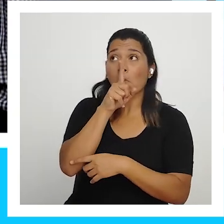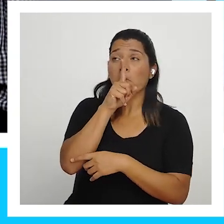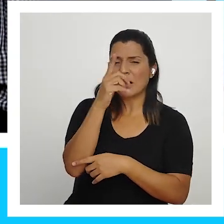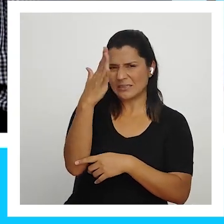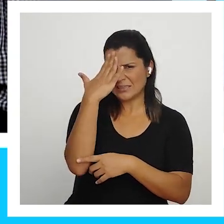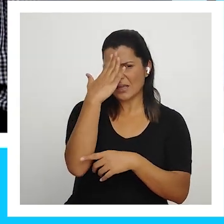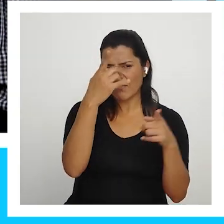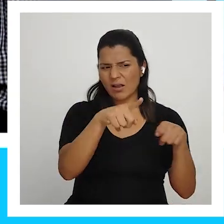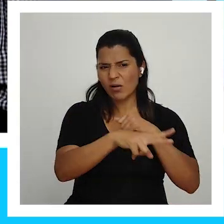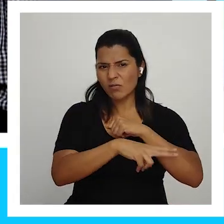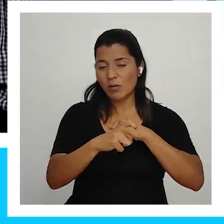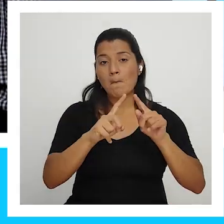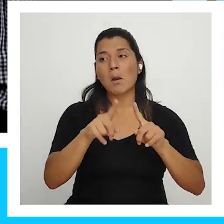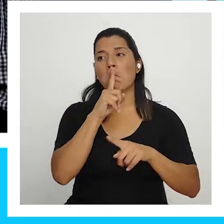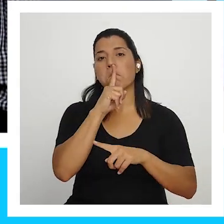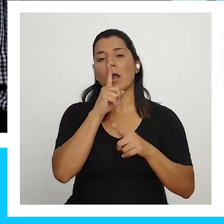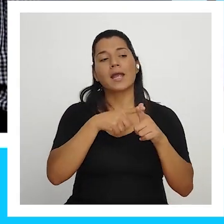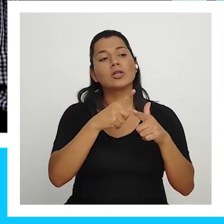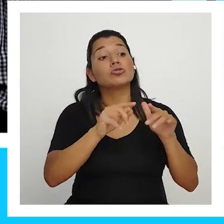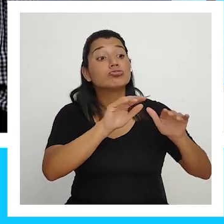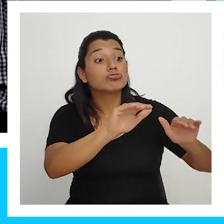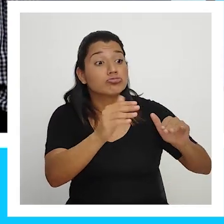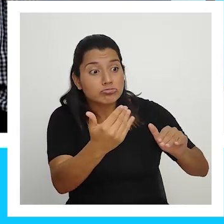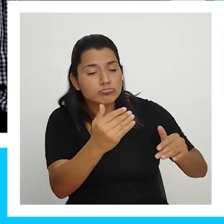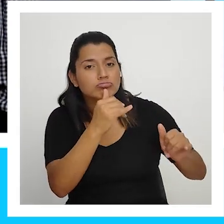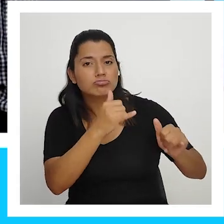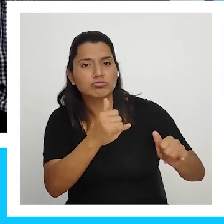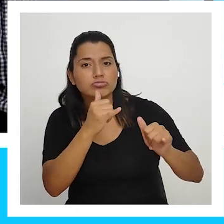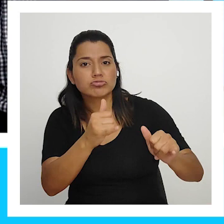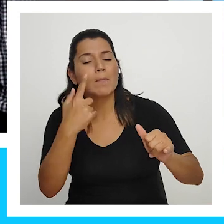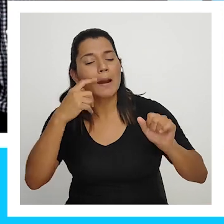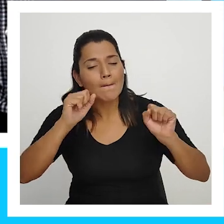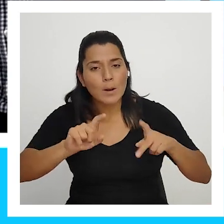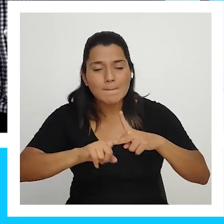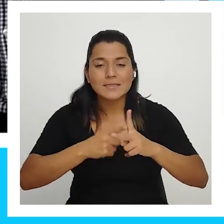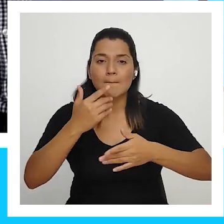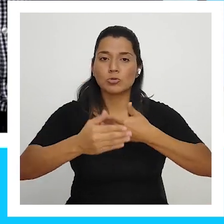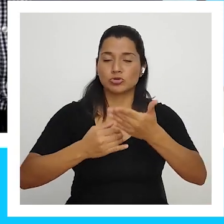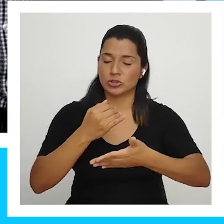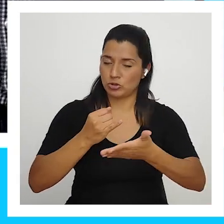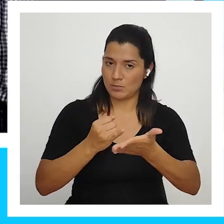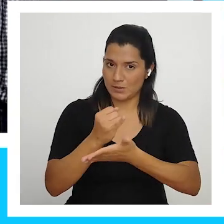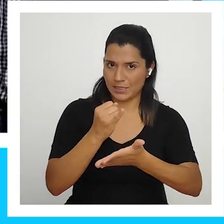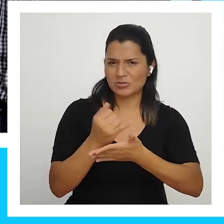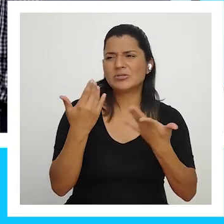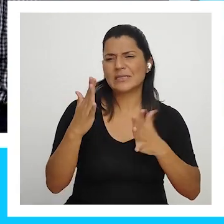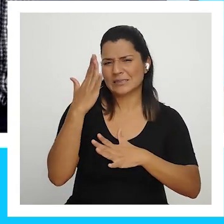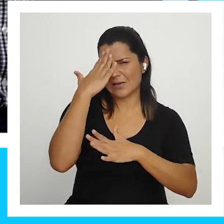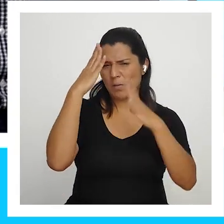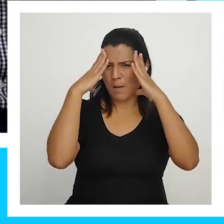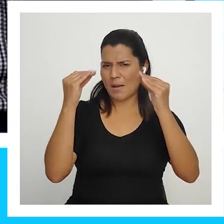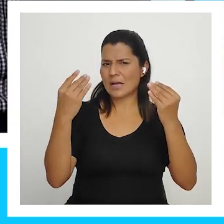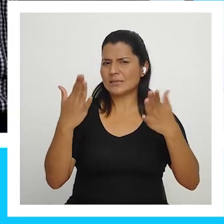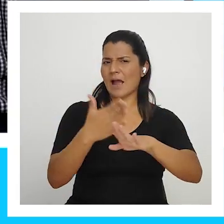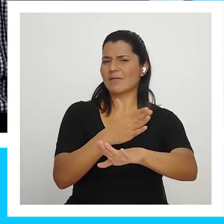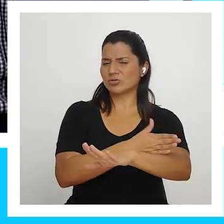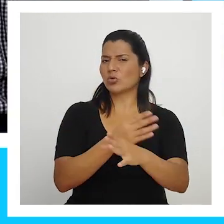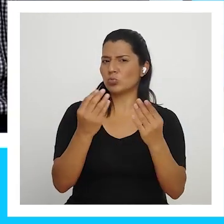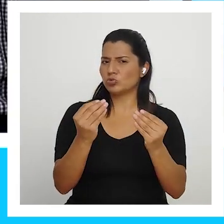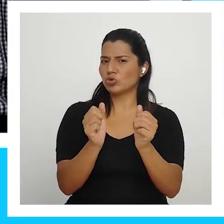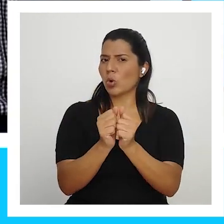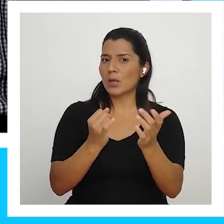que ellos tienen canalizados el grueso de los ofendidos. Esto implicaría, el siguiente paso es que estas personas, en trabajo conjunto entre